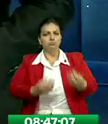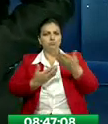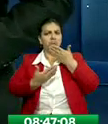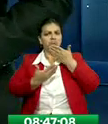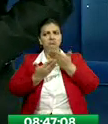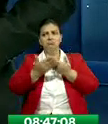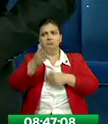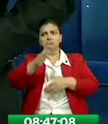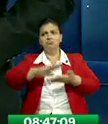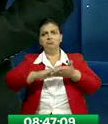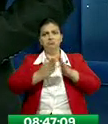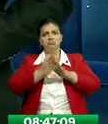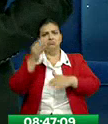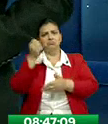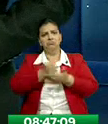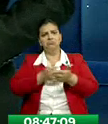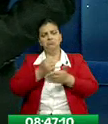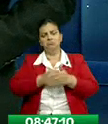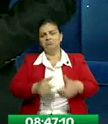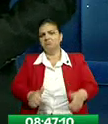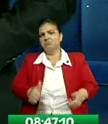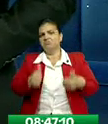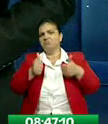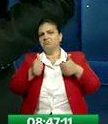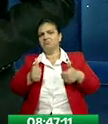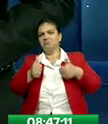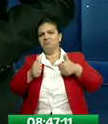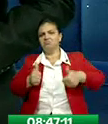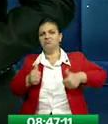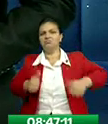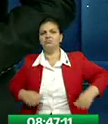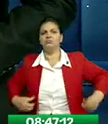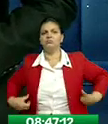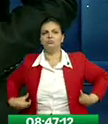precisamente para luchar, combatir contra la delincuencia. Así lo hace también la Policía Nacional.